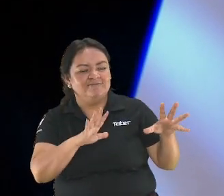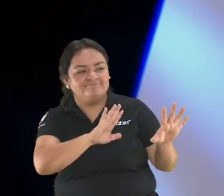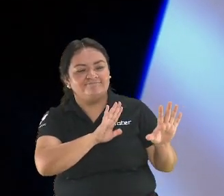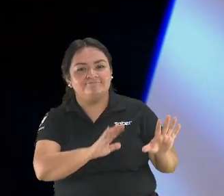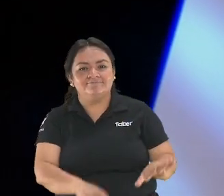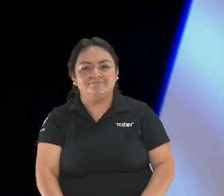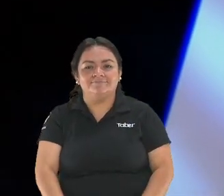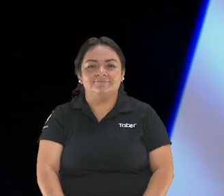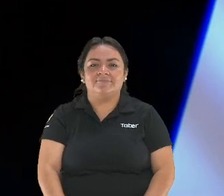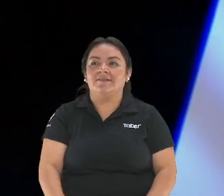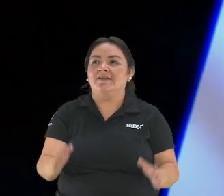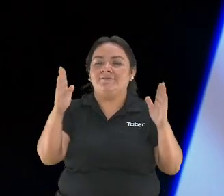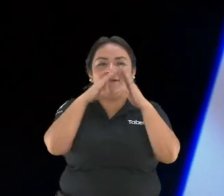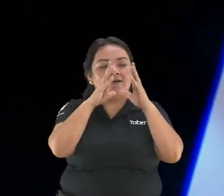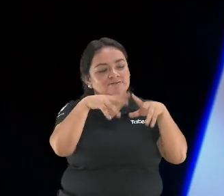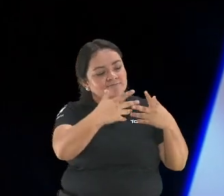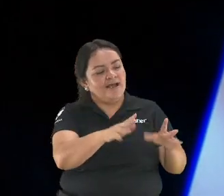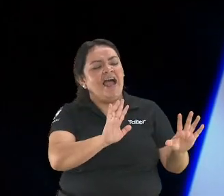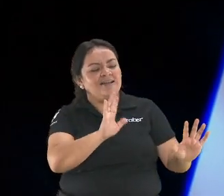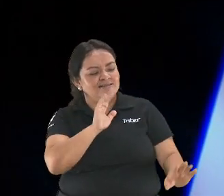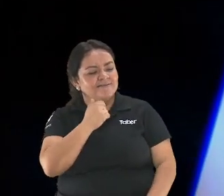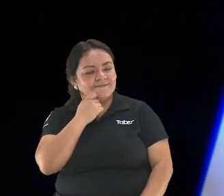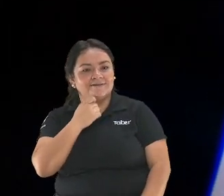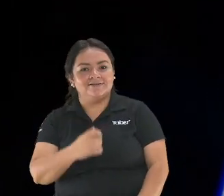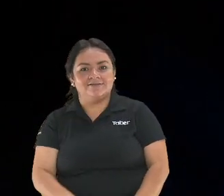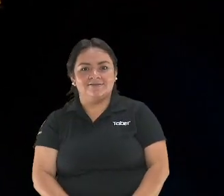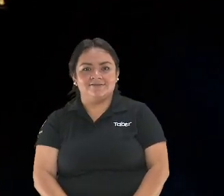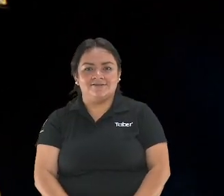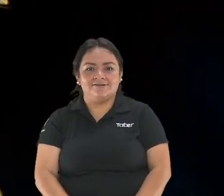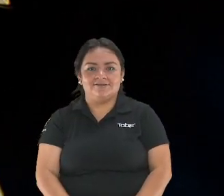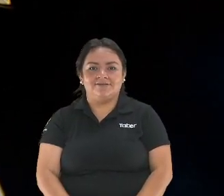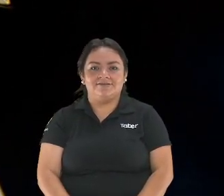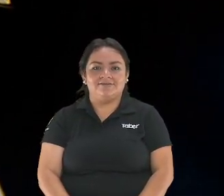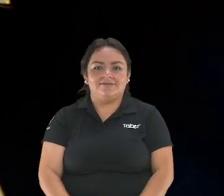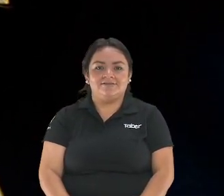arreglar mira la casa se fue en el hoyo para luego arreglar